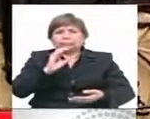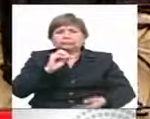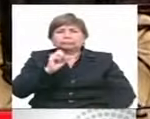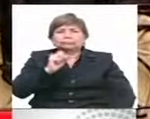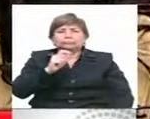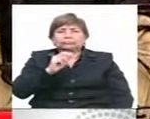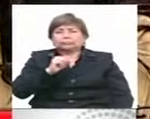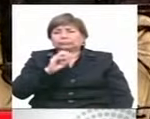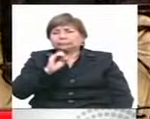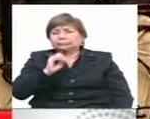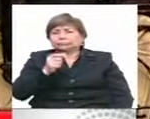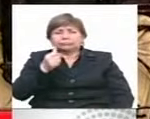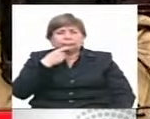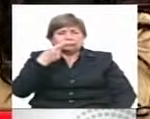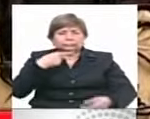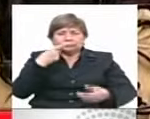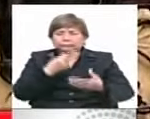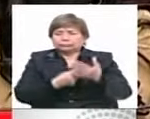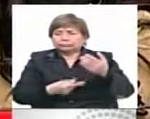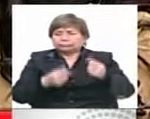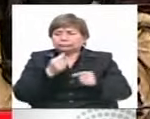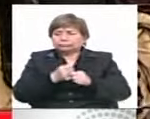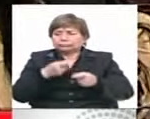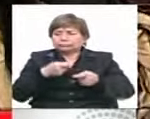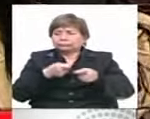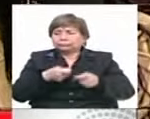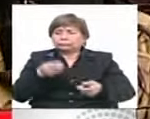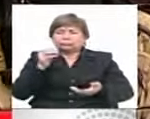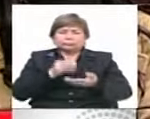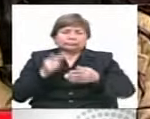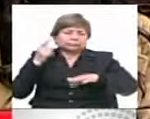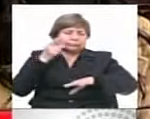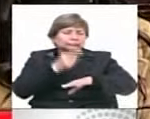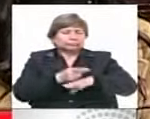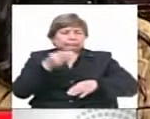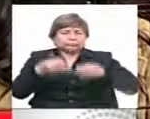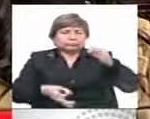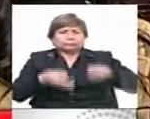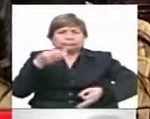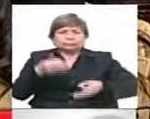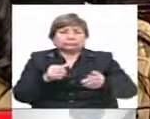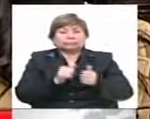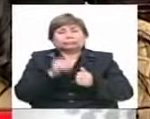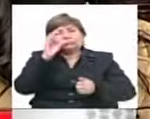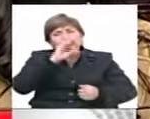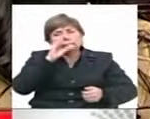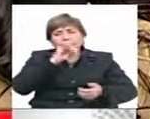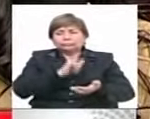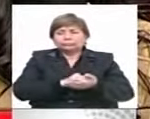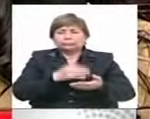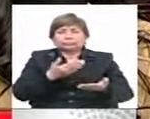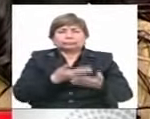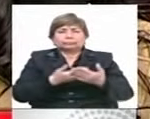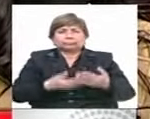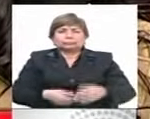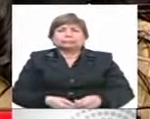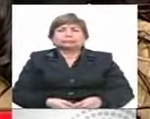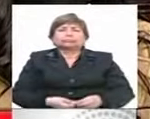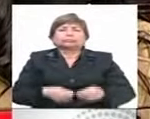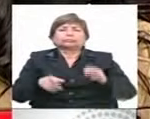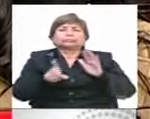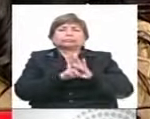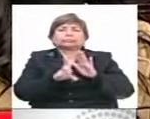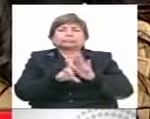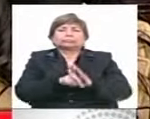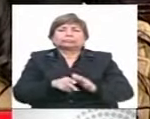como tampoco podemos manifestar confianza cuando se persiste en una demanda ante el Tribunal Constitucional buscando declarar inconstitucional una ley